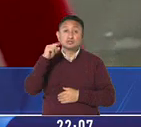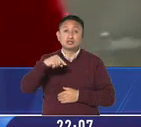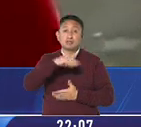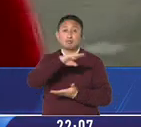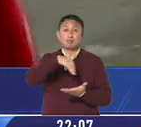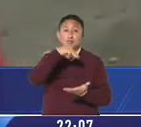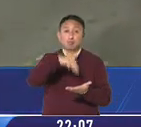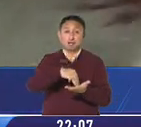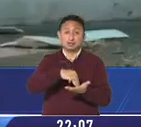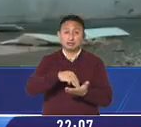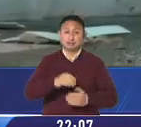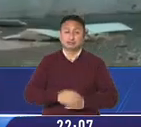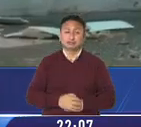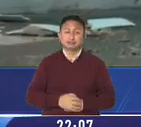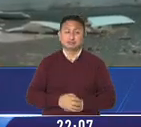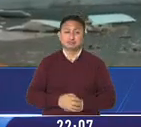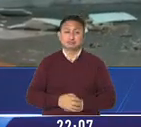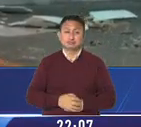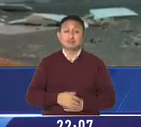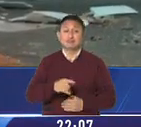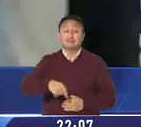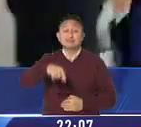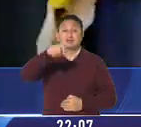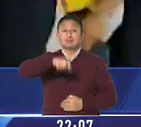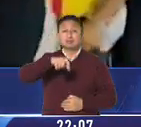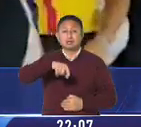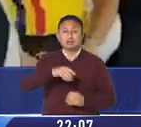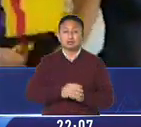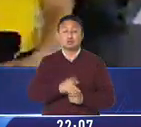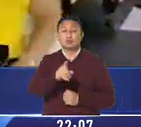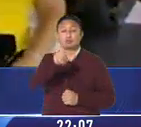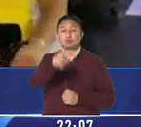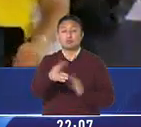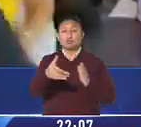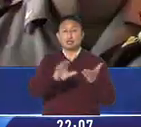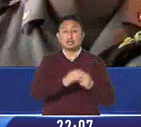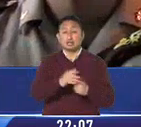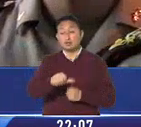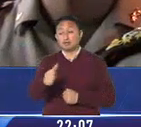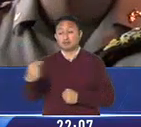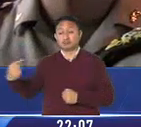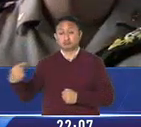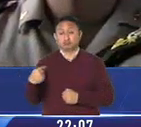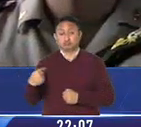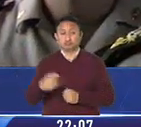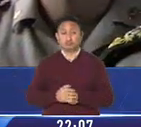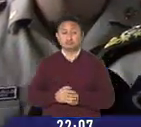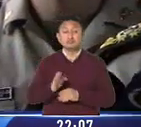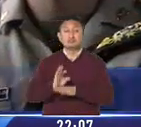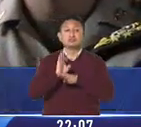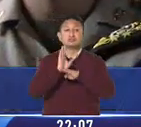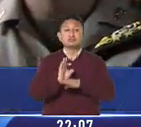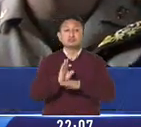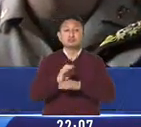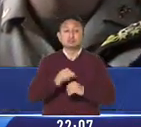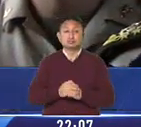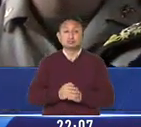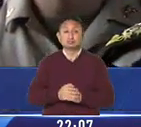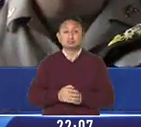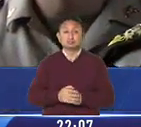Manta, provincia de Manabí. El ataque al estilo sicariato dejó un muerto y una persona herida. Lo que indican los testigos es que se encontraban